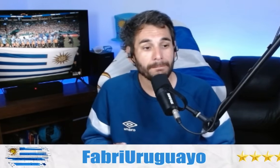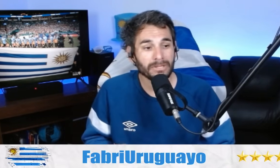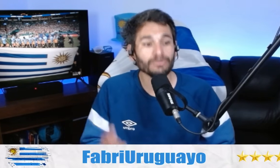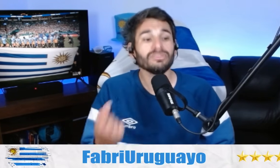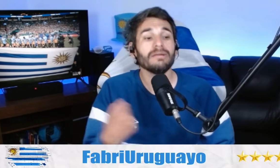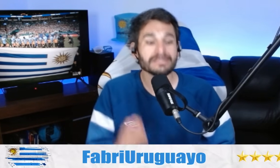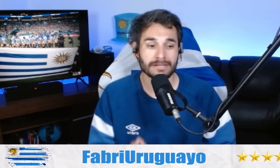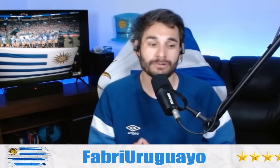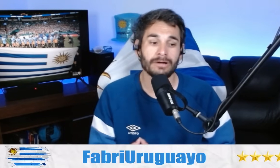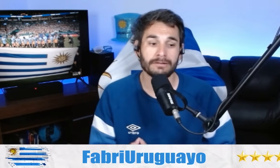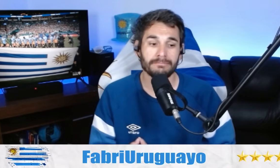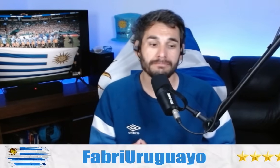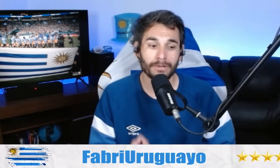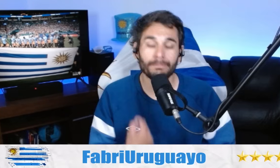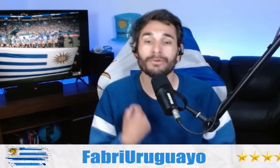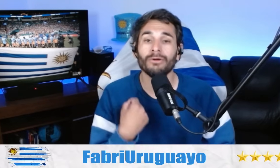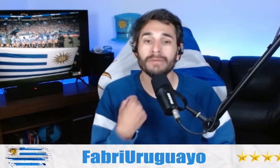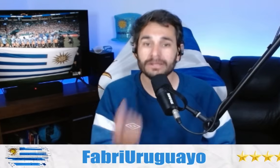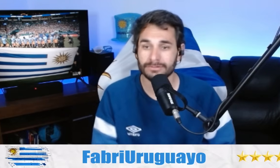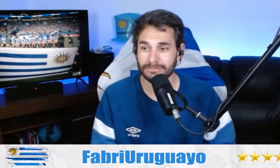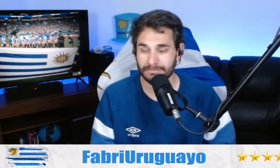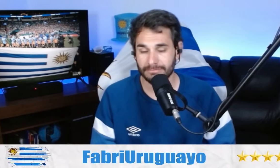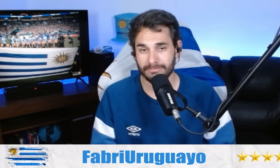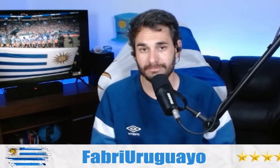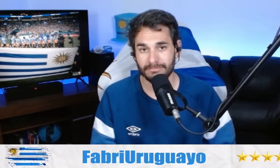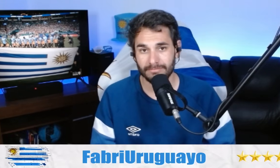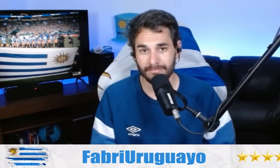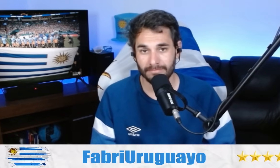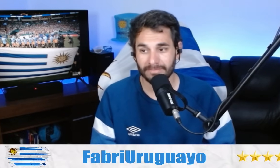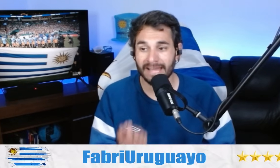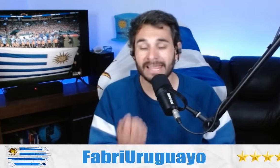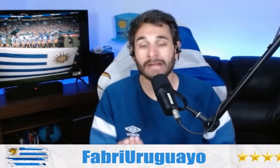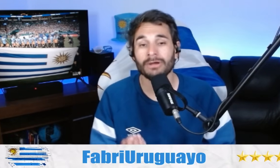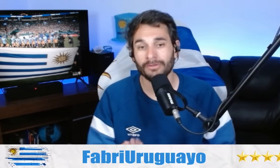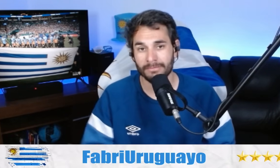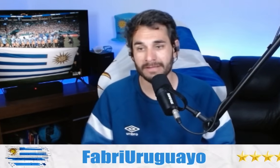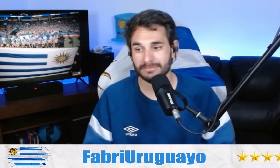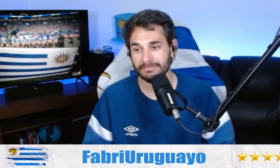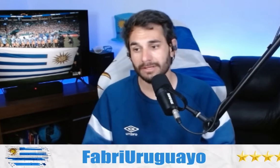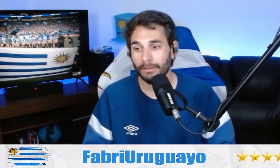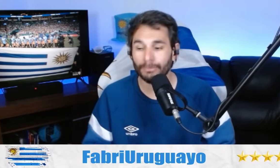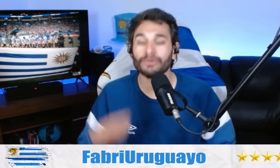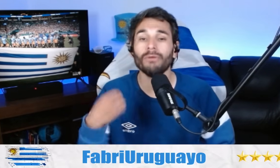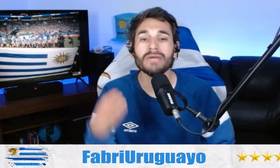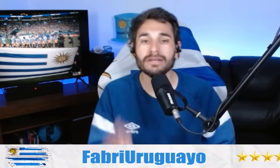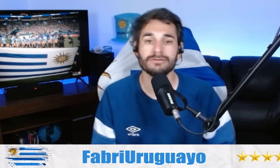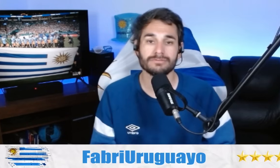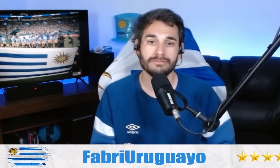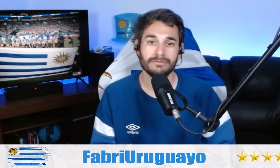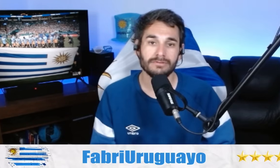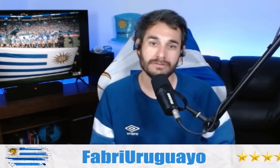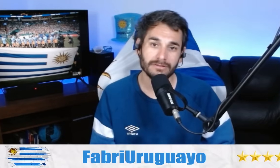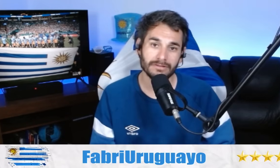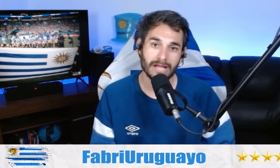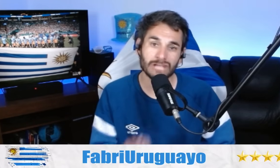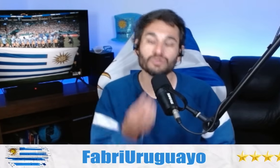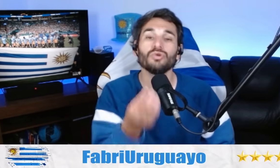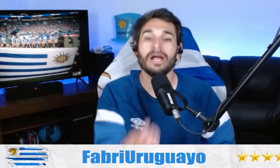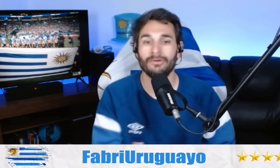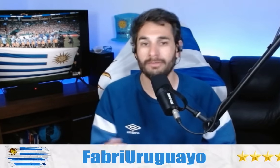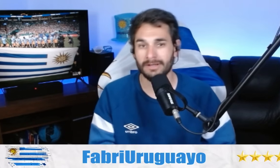pero vos te la vas a robar pero por lo menos dale algo a los demás por lo menos